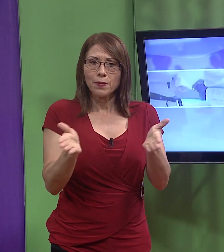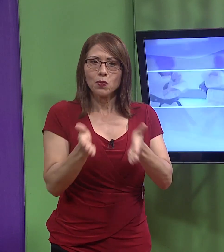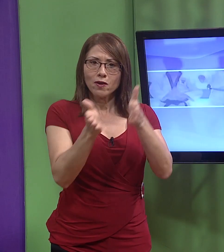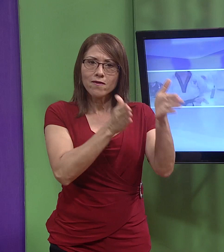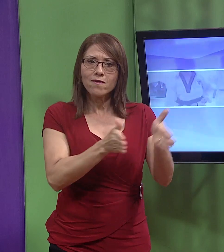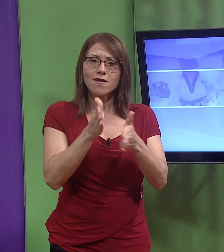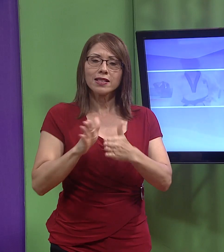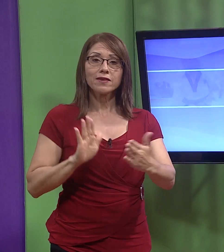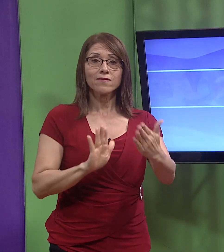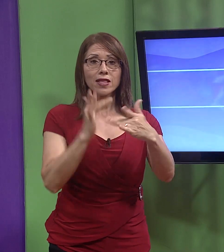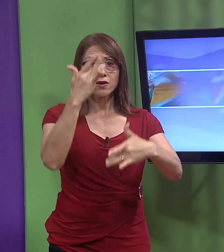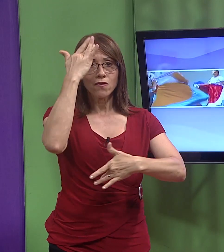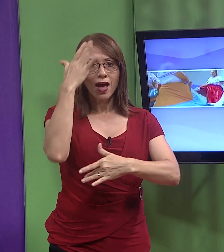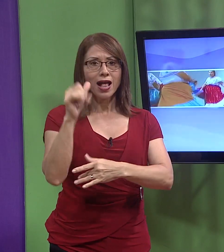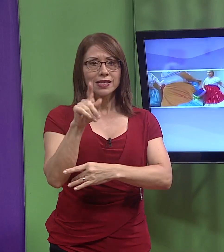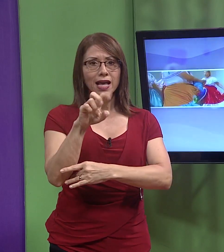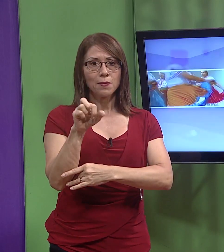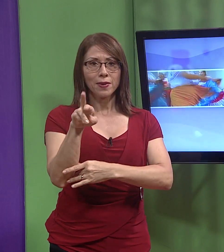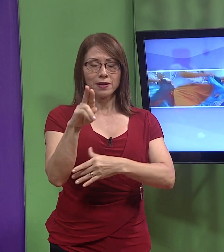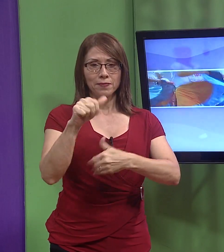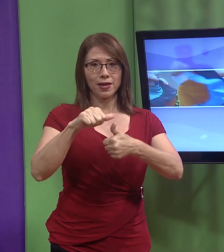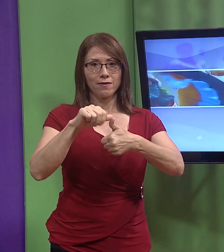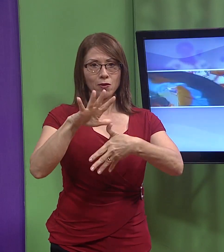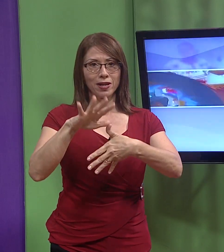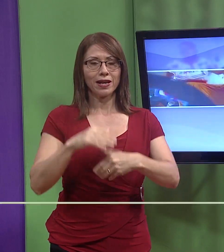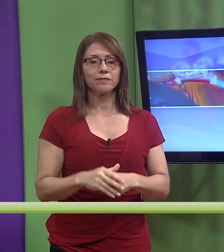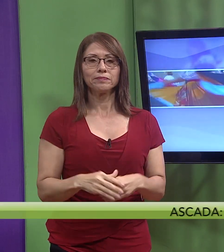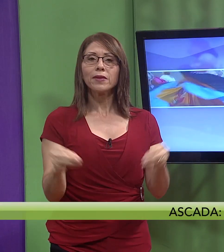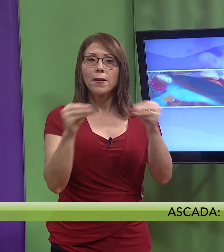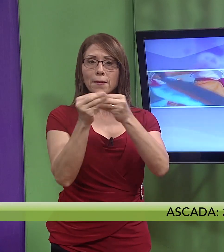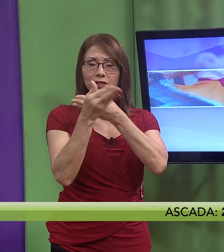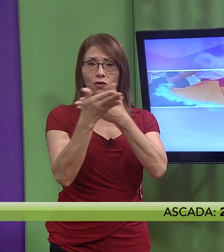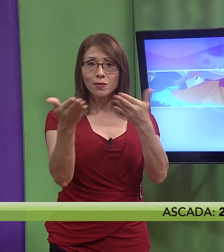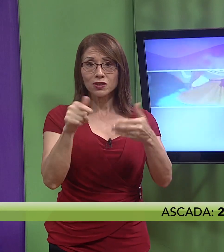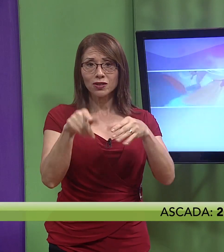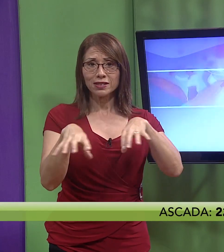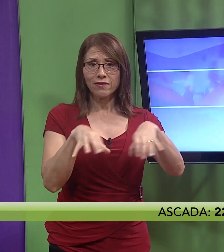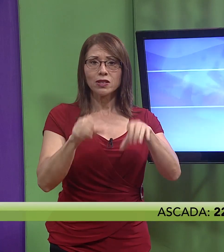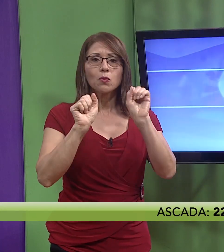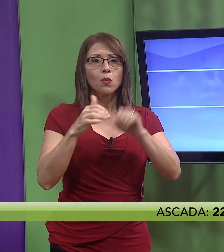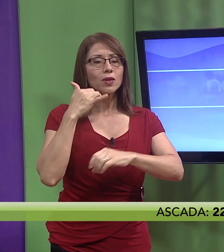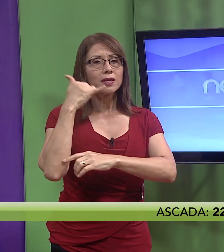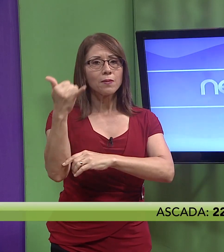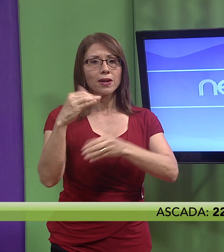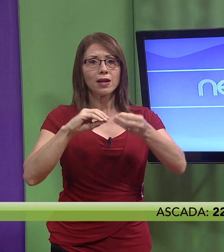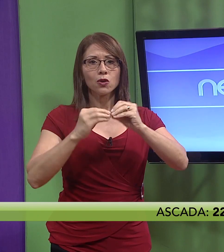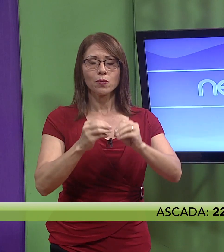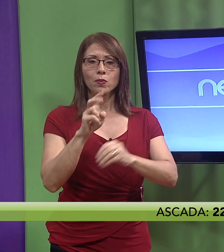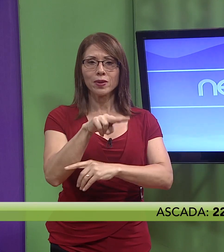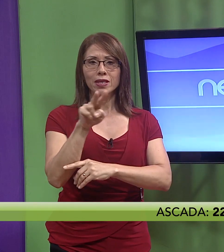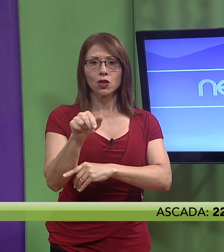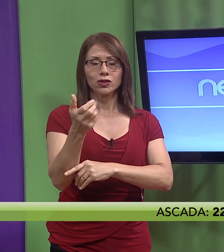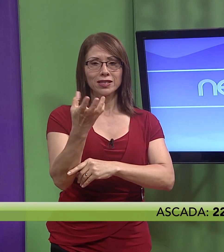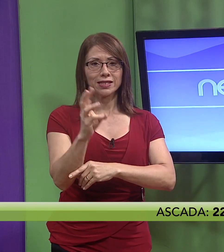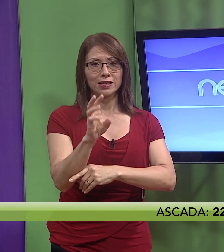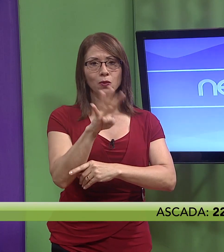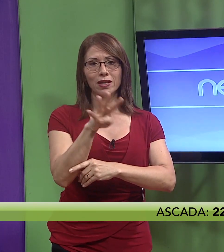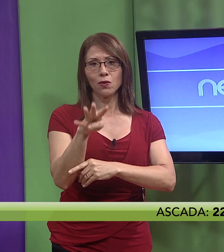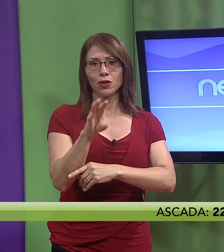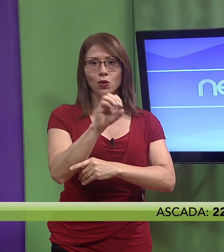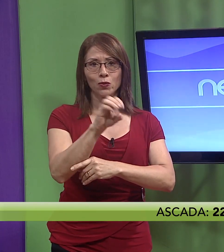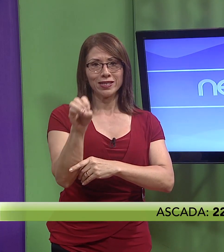planes Frente al Alzheimer En Iberoamérica Para más información Sobre este evento Usted puede llamar Al teléfono 2216